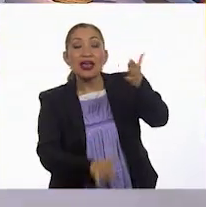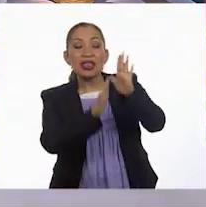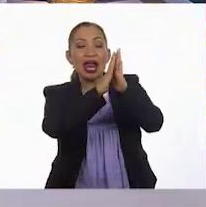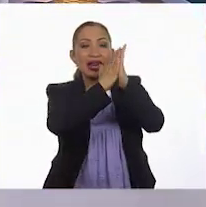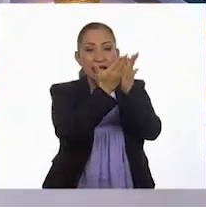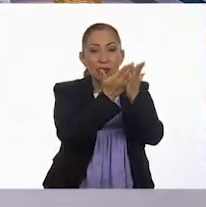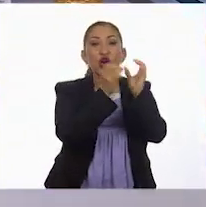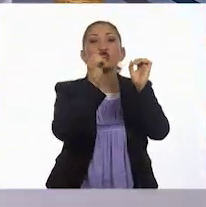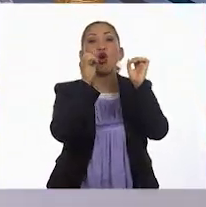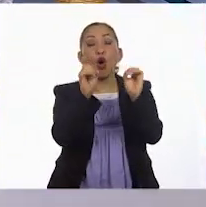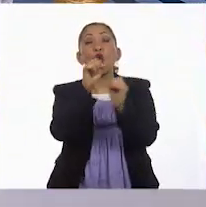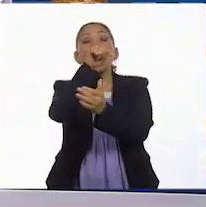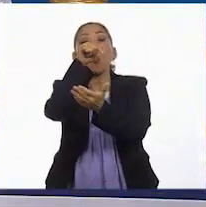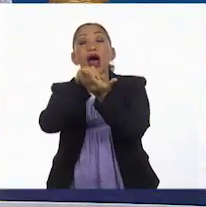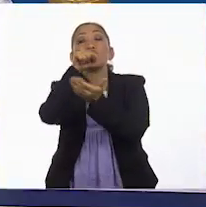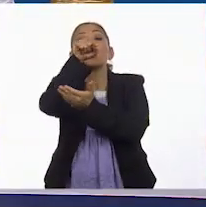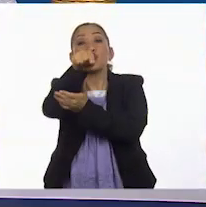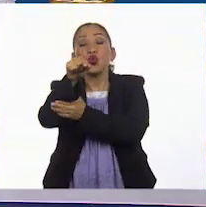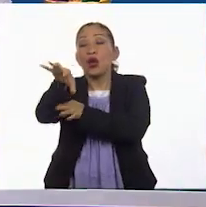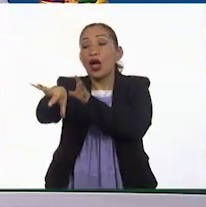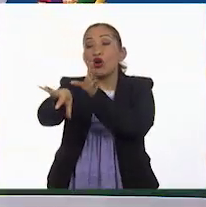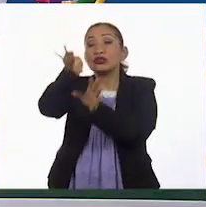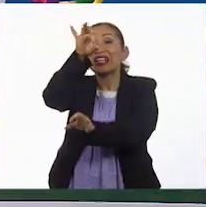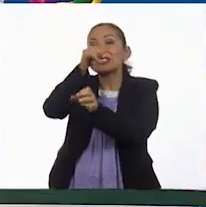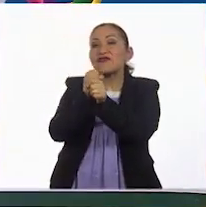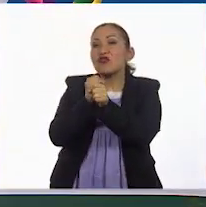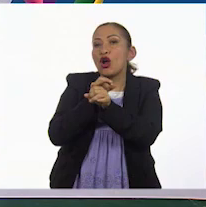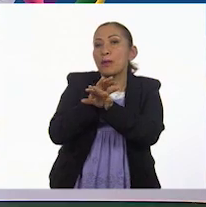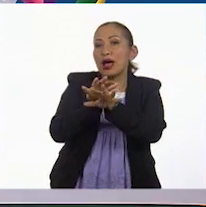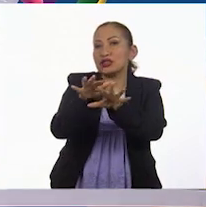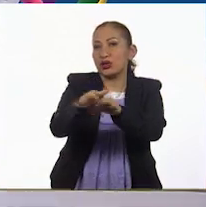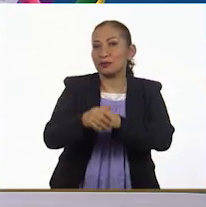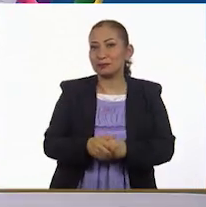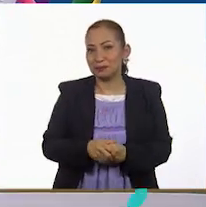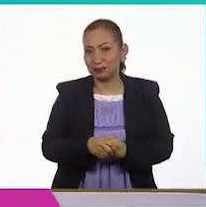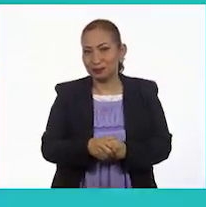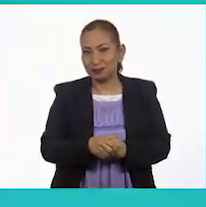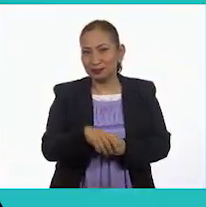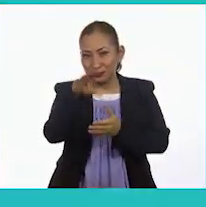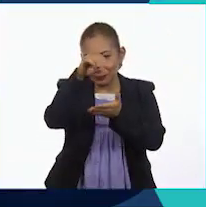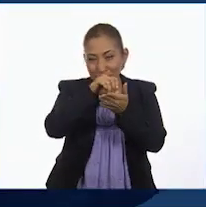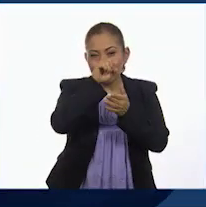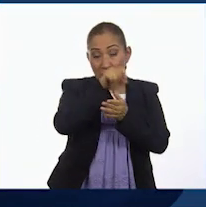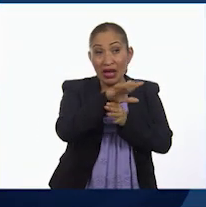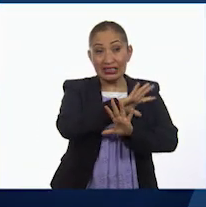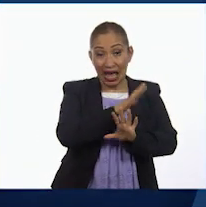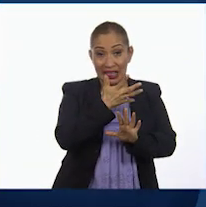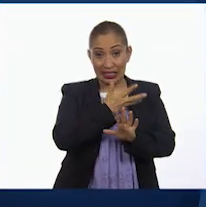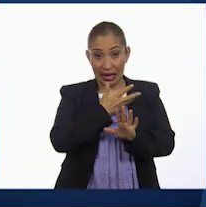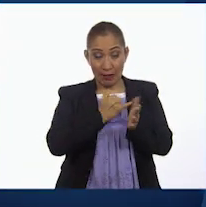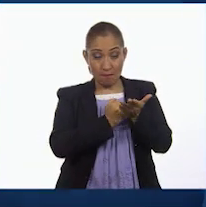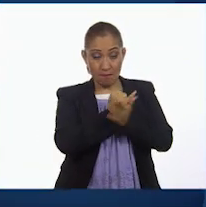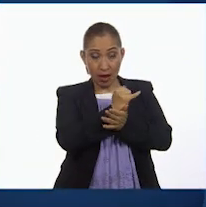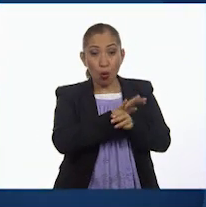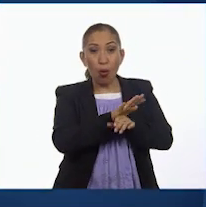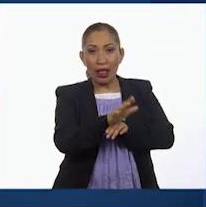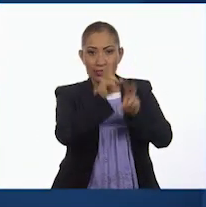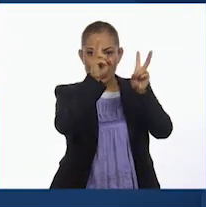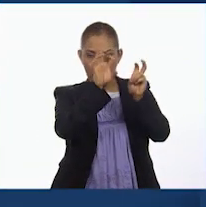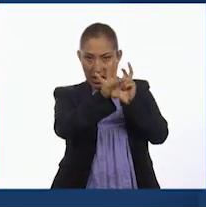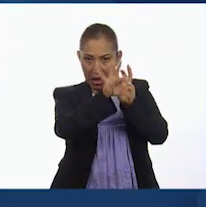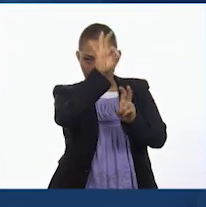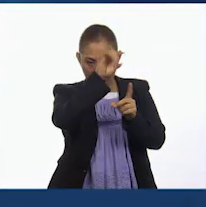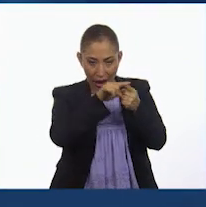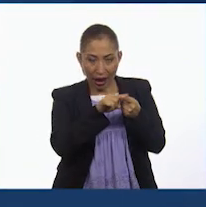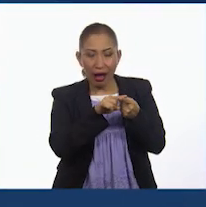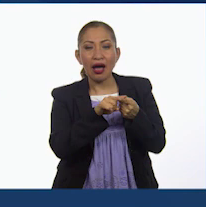las fuentes de consulta que tú vas a revisar para elaborar tu reportaje. Entonces, una vez que tú ya definiste bien tu tema,